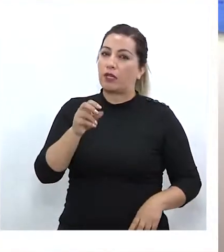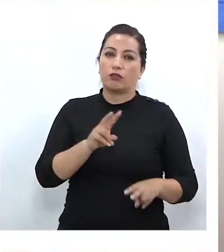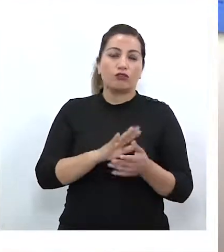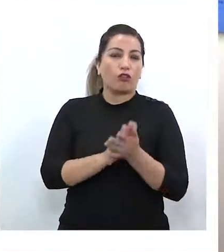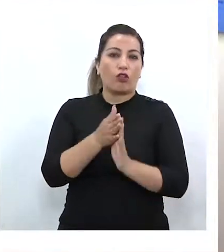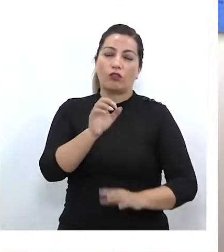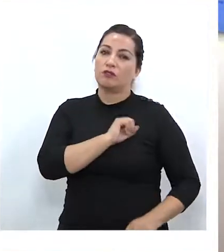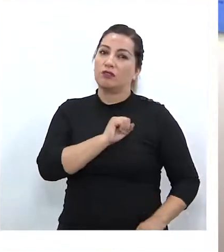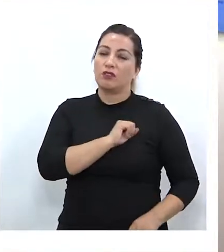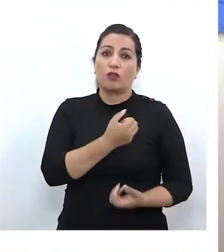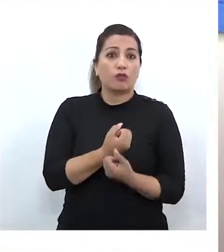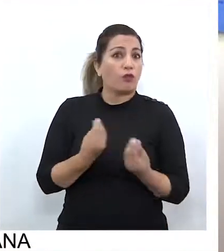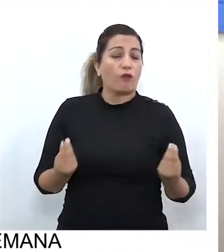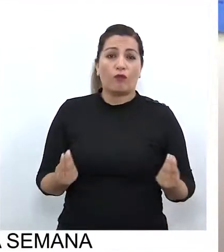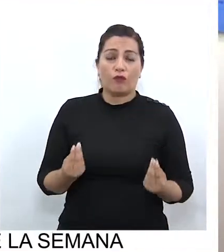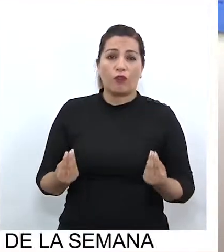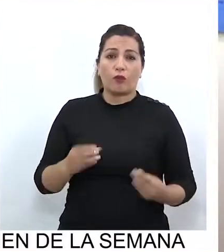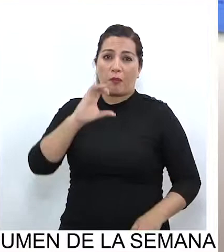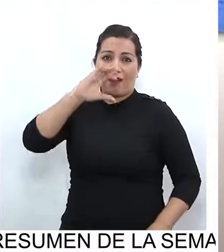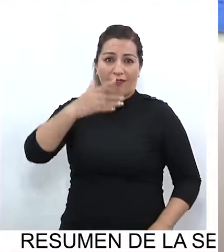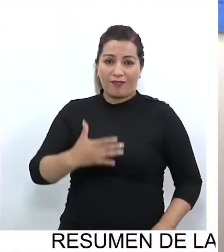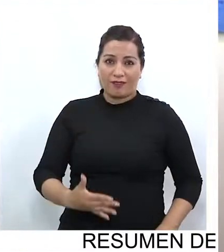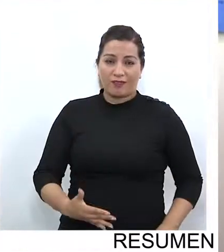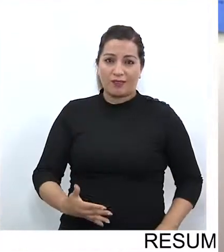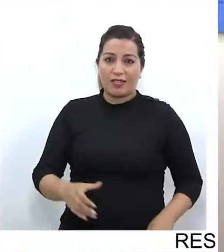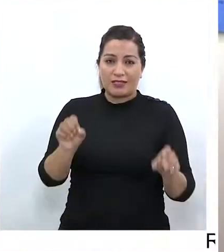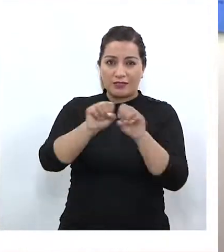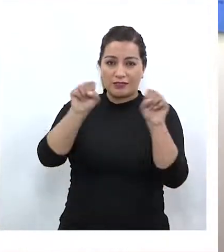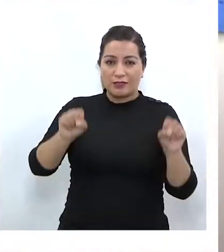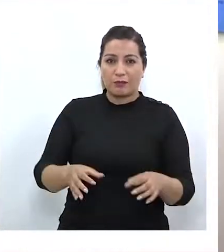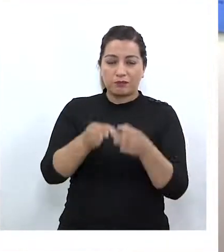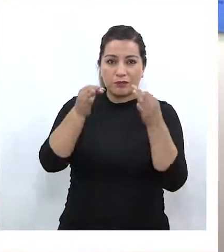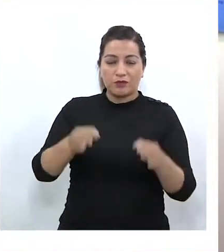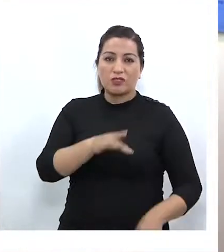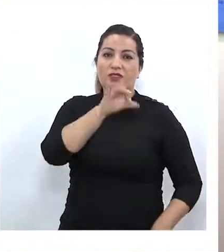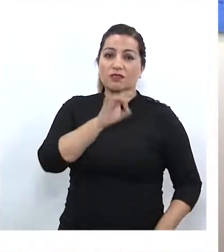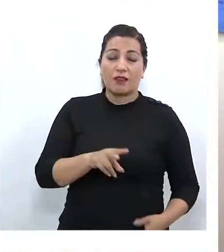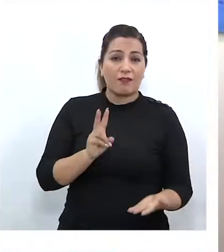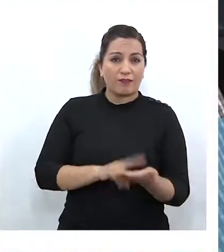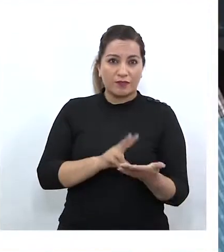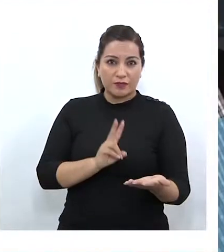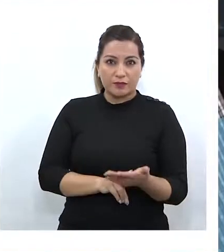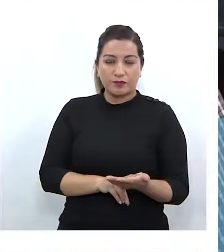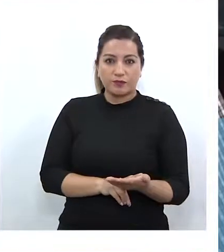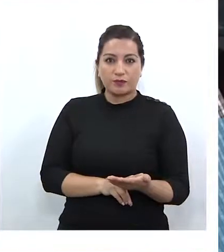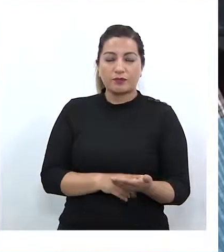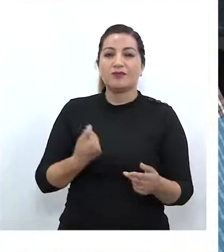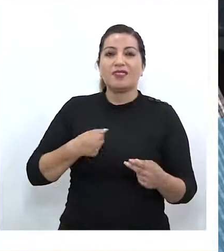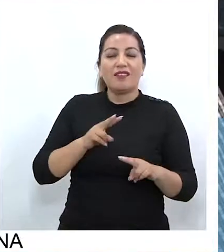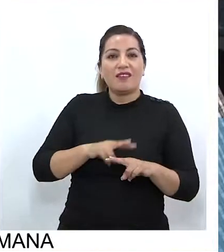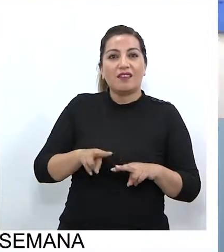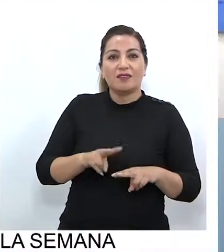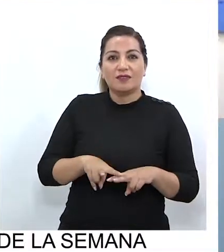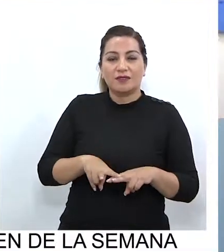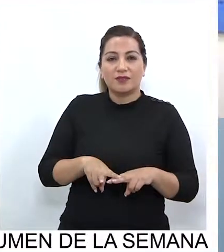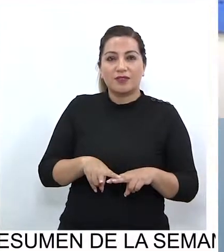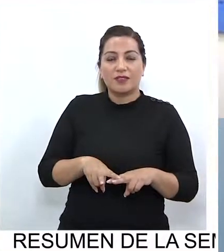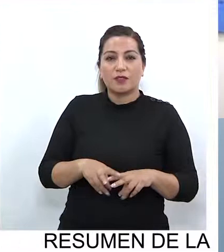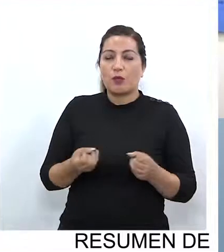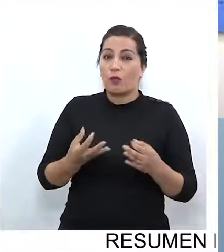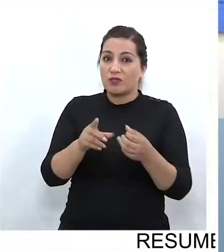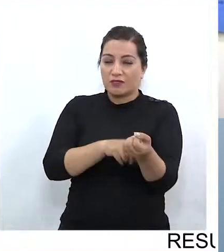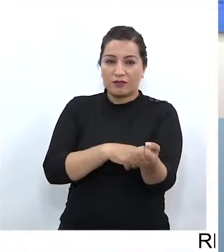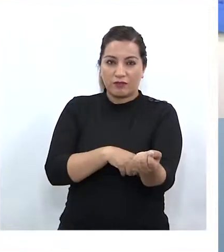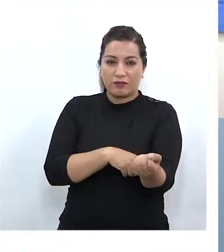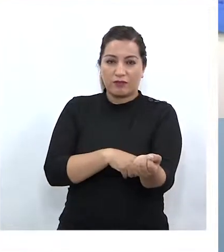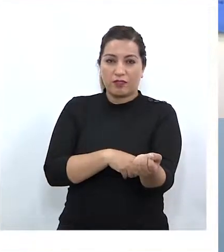centralizado, no es adecuado para las características del sistema educacional chileno y que efectivamente genera en un grupo importante de